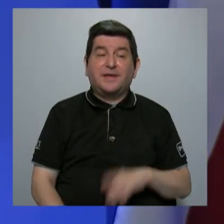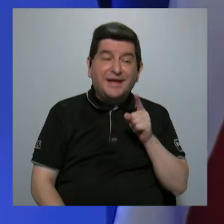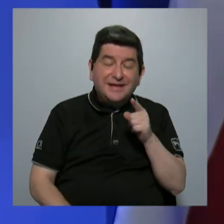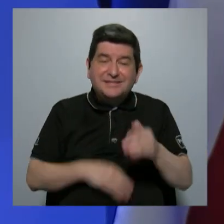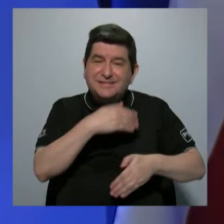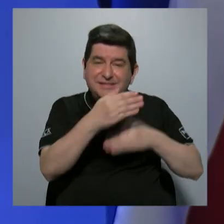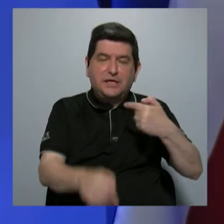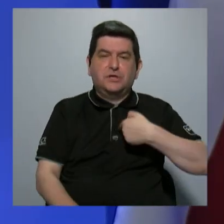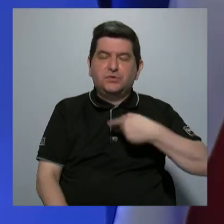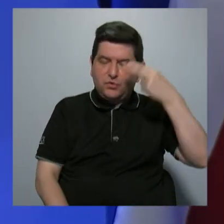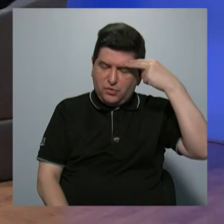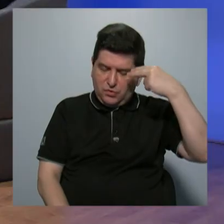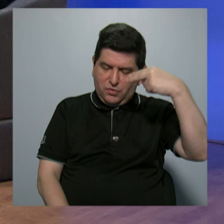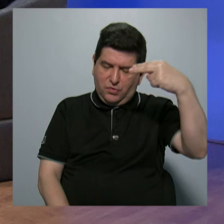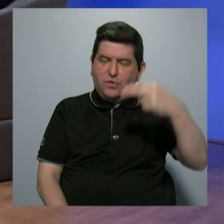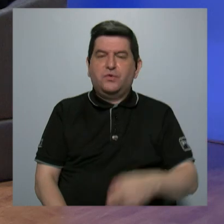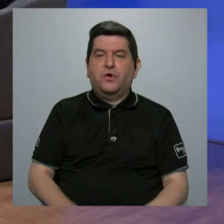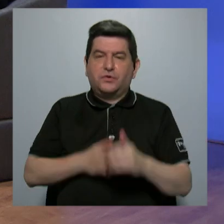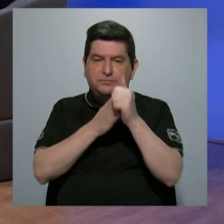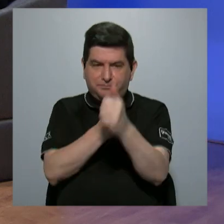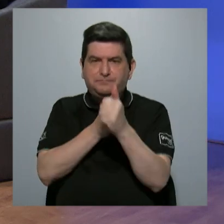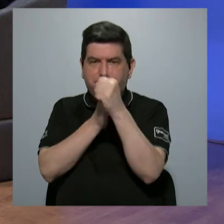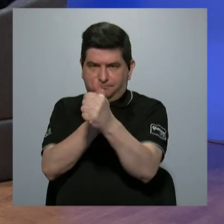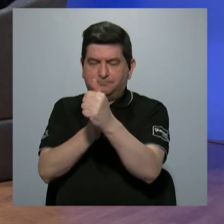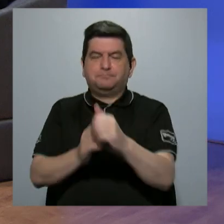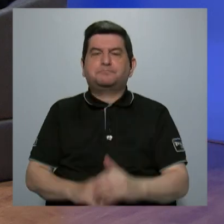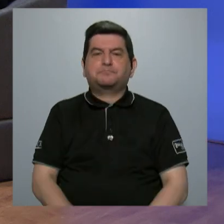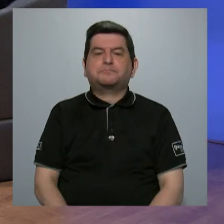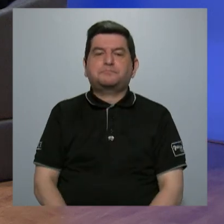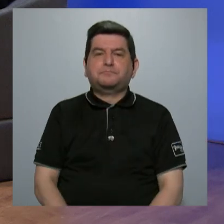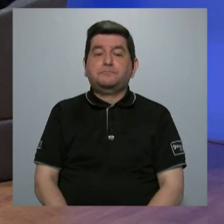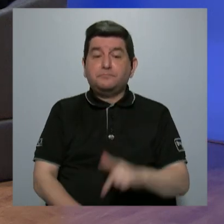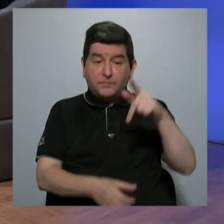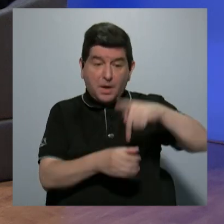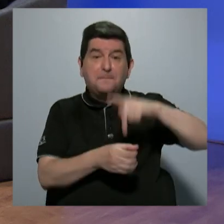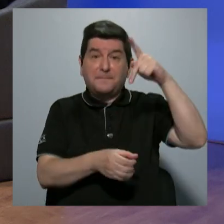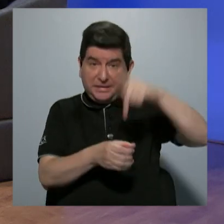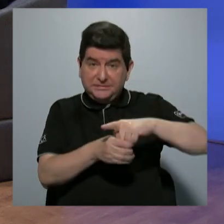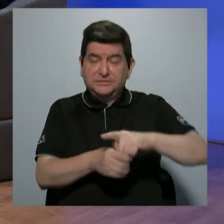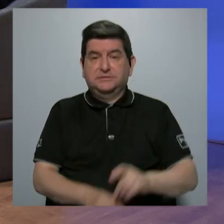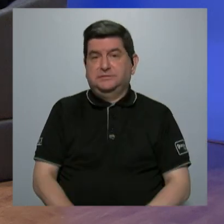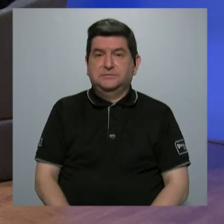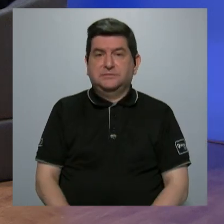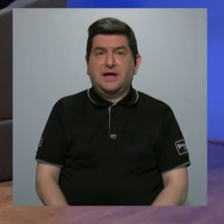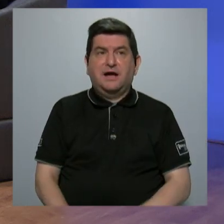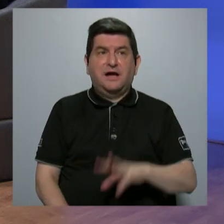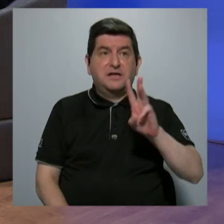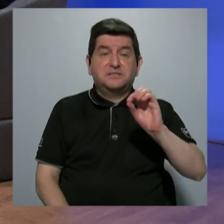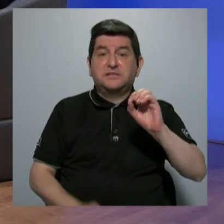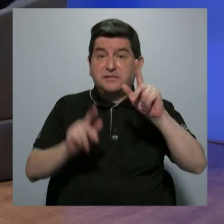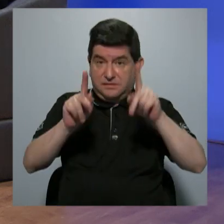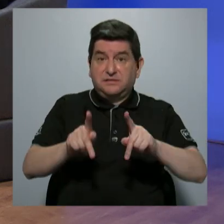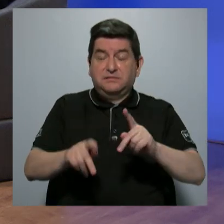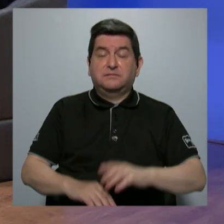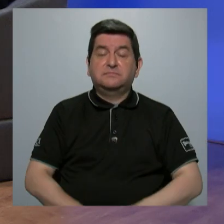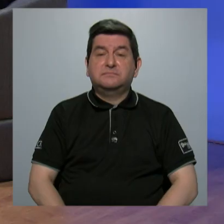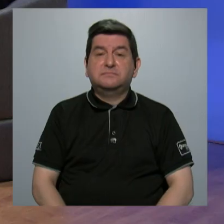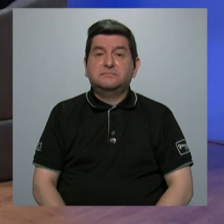que yo tuve el honor de liderar y en el que han participado más de 60 personas.